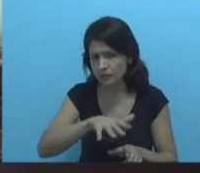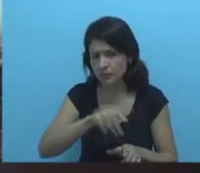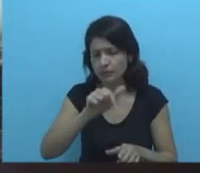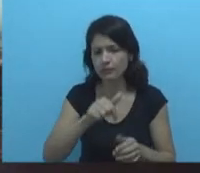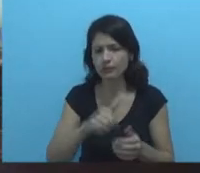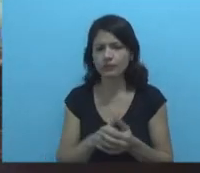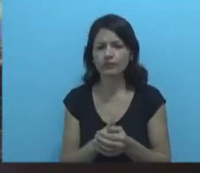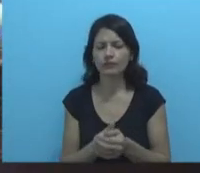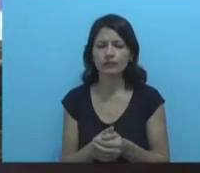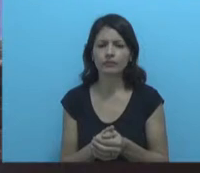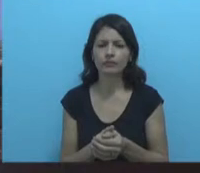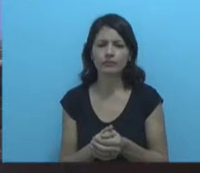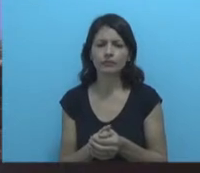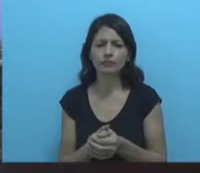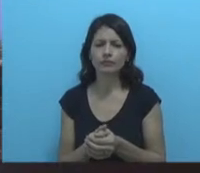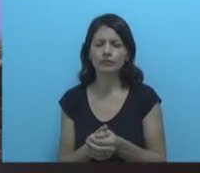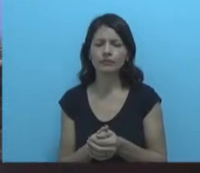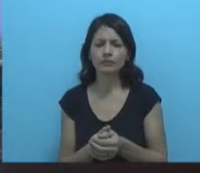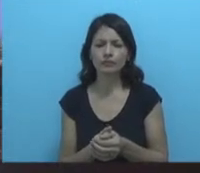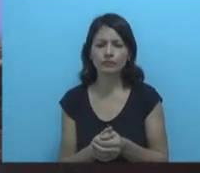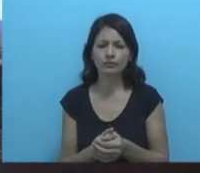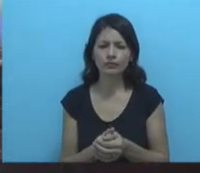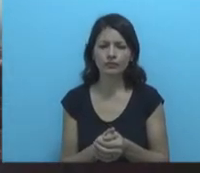plazos de ejecución de las mismas.